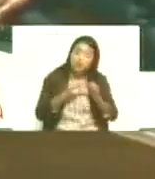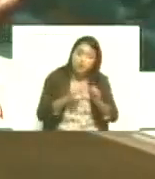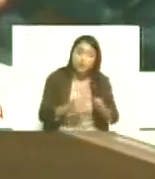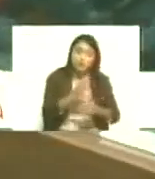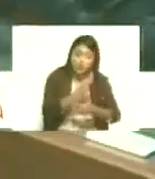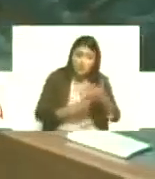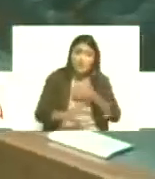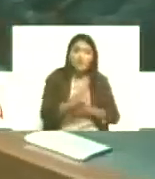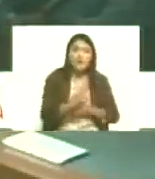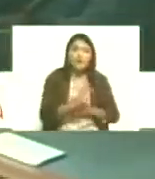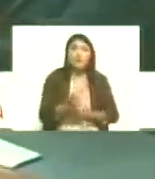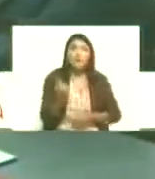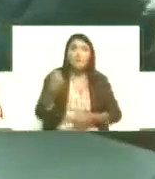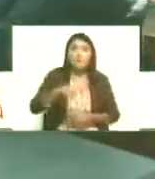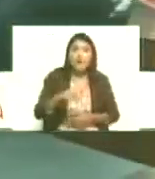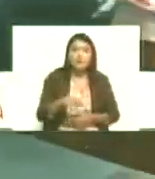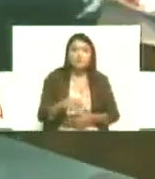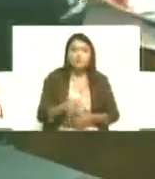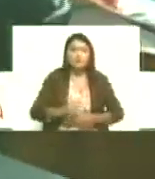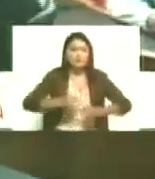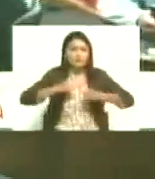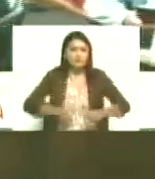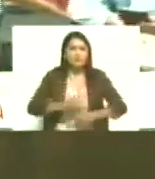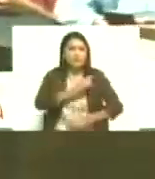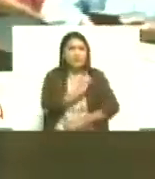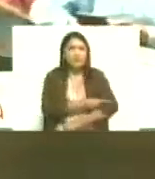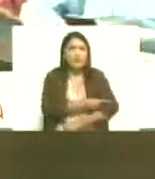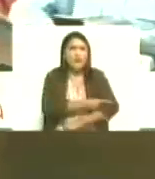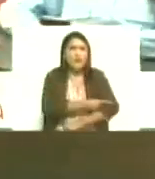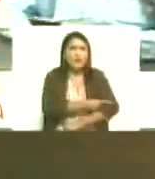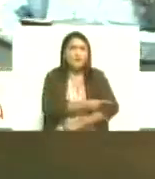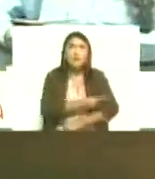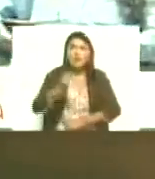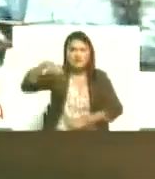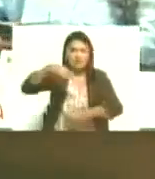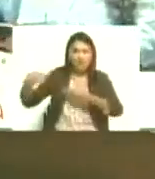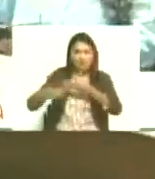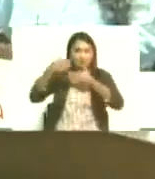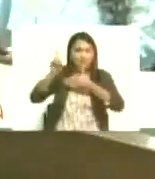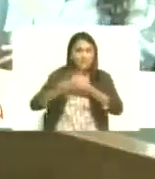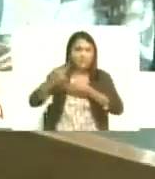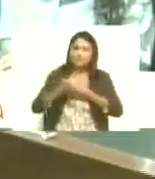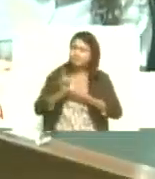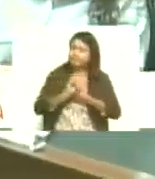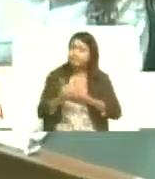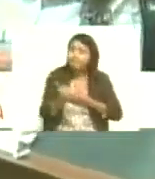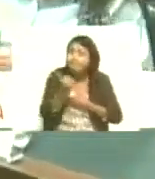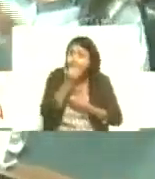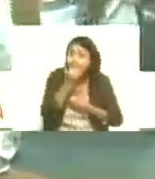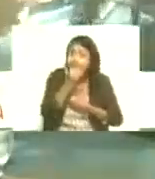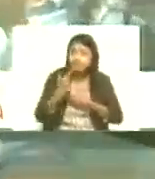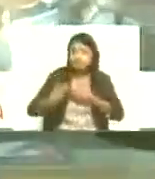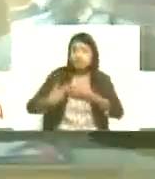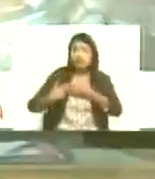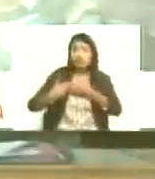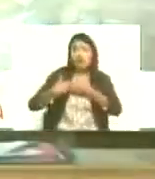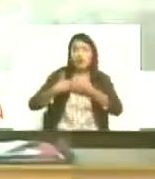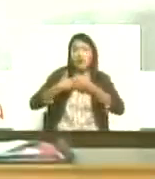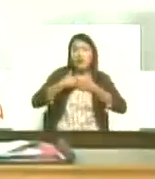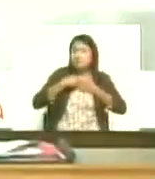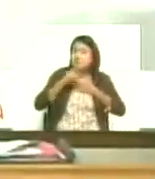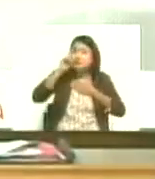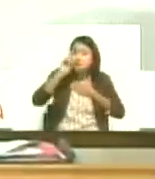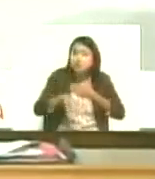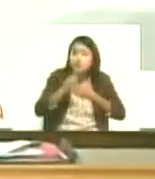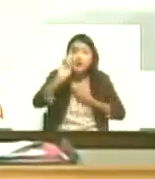con la más absoluta de las firmezas. Con Venezuela se equivocaron, a Venezuela no la van a subyugar, Venezuela nunca